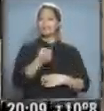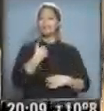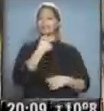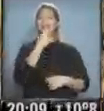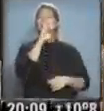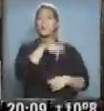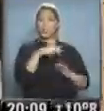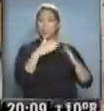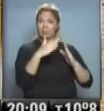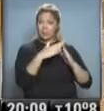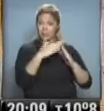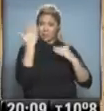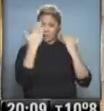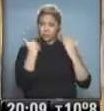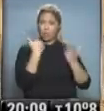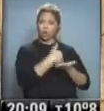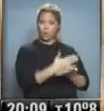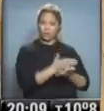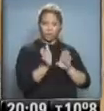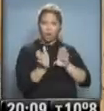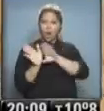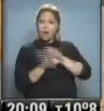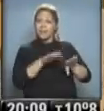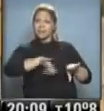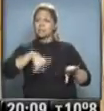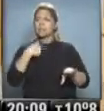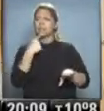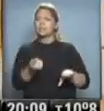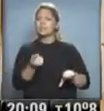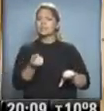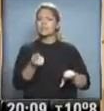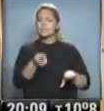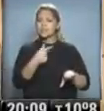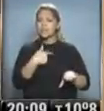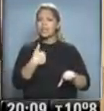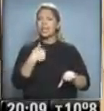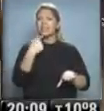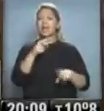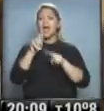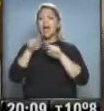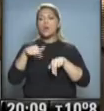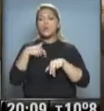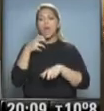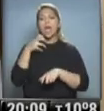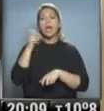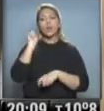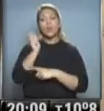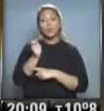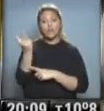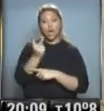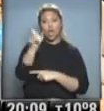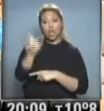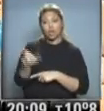Compartidos y lo apartó del expediente en una resolución que además benefició con la anulación de procesamiento a los